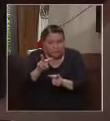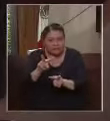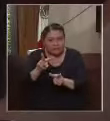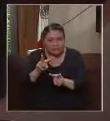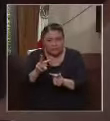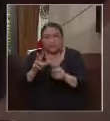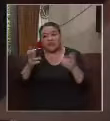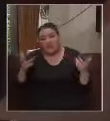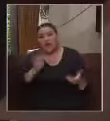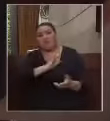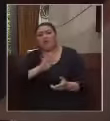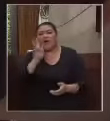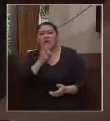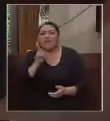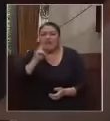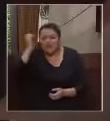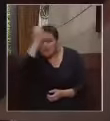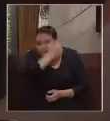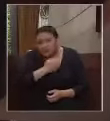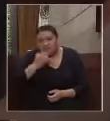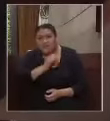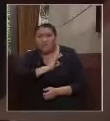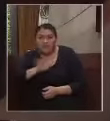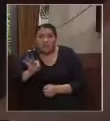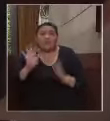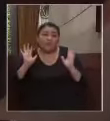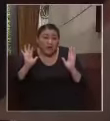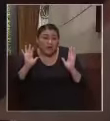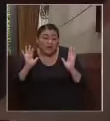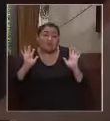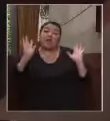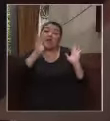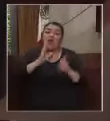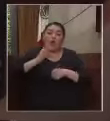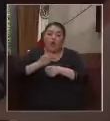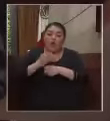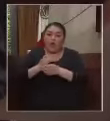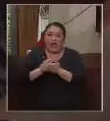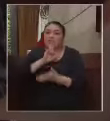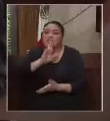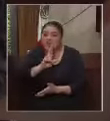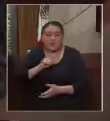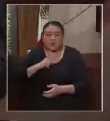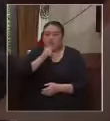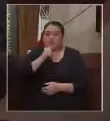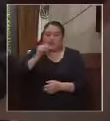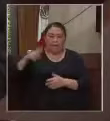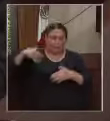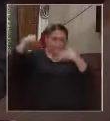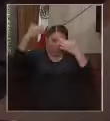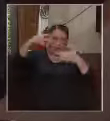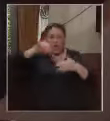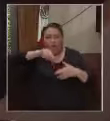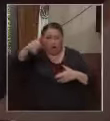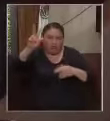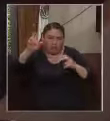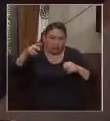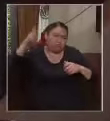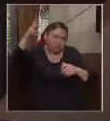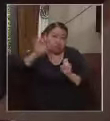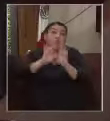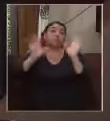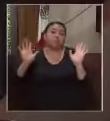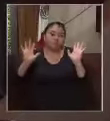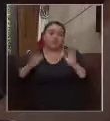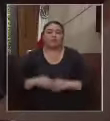pues pudiera hacerse este tipo de cuestiones, ¿no? Pero a ver, eso no quiero pronunciarme respecto de esa temática. Ahora,